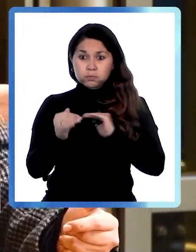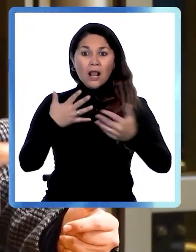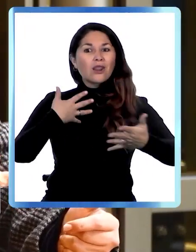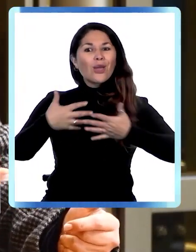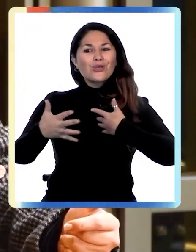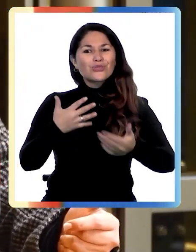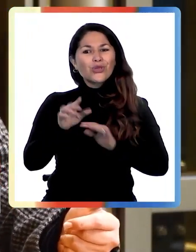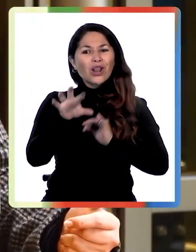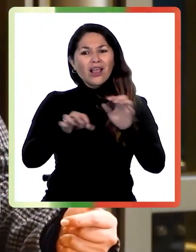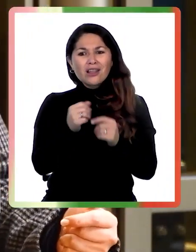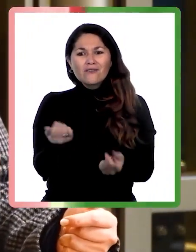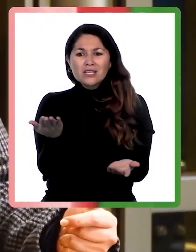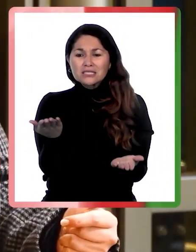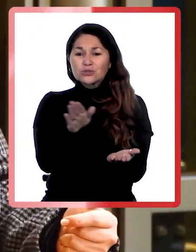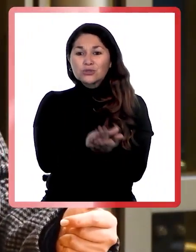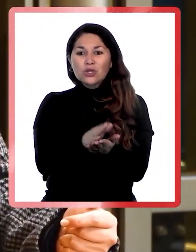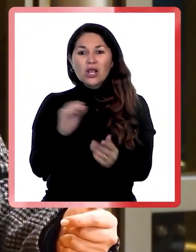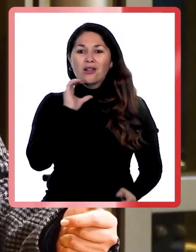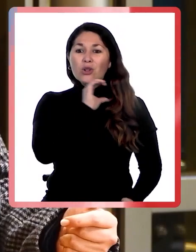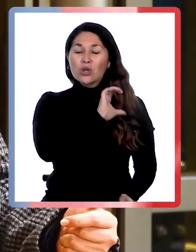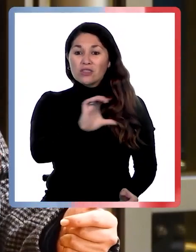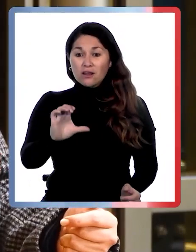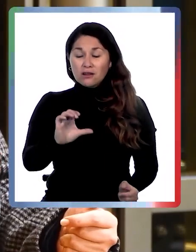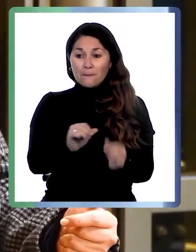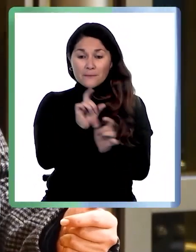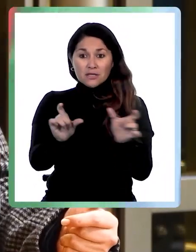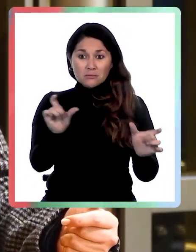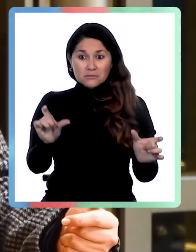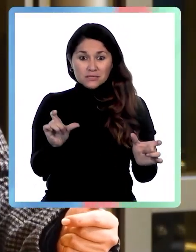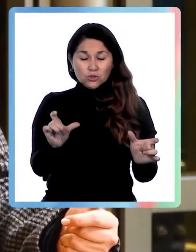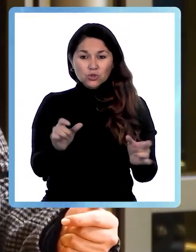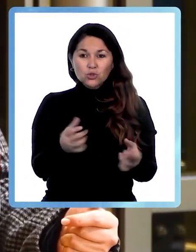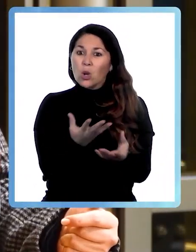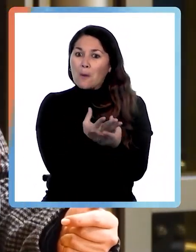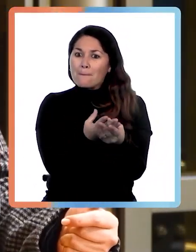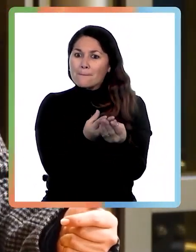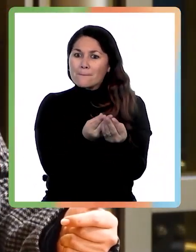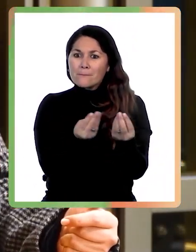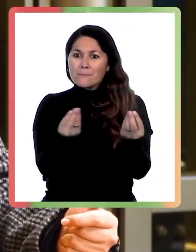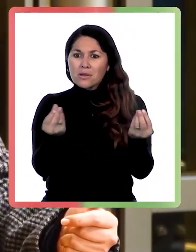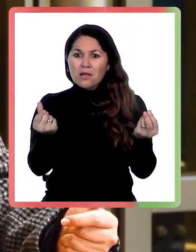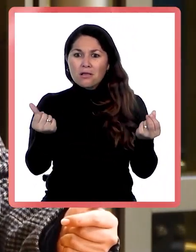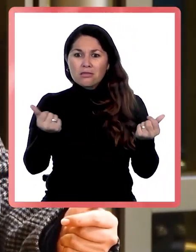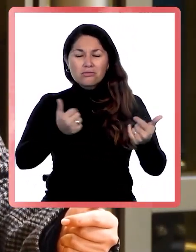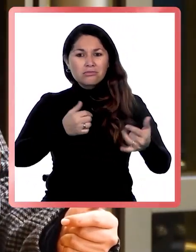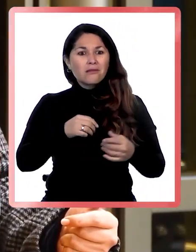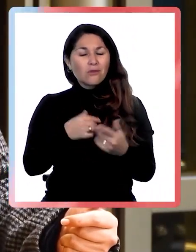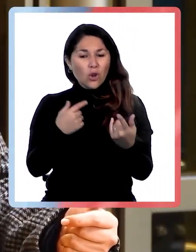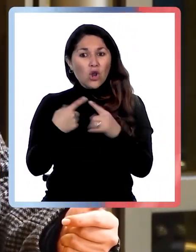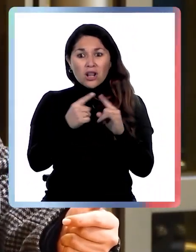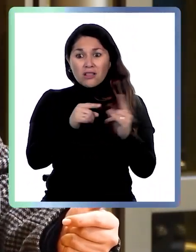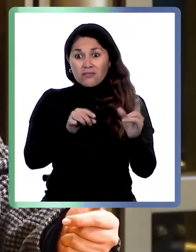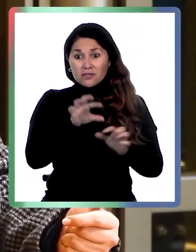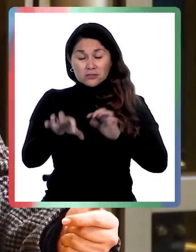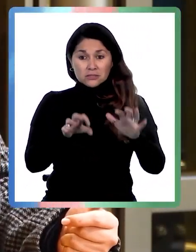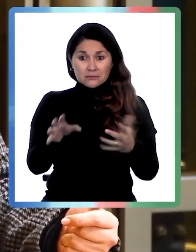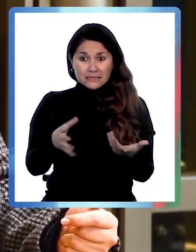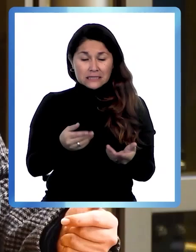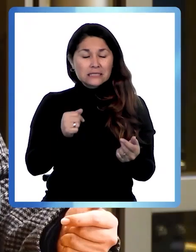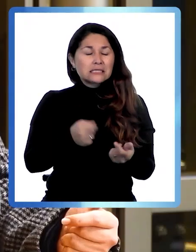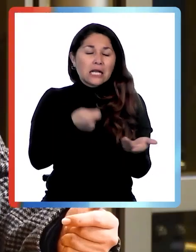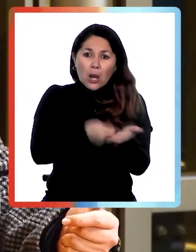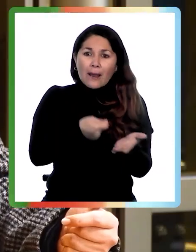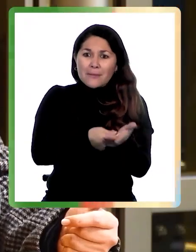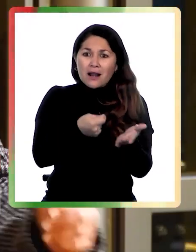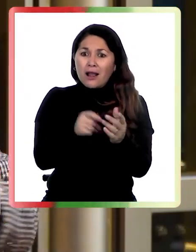nativa sigue siendo asesinada Y porque también en los campos los campesinos pequeños ganaderos siguen teniendo que solventar de cierta